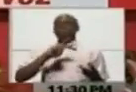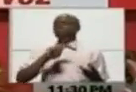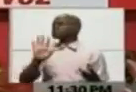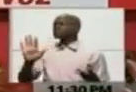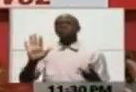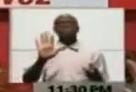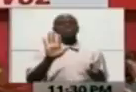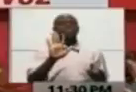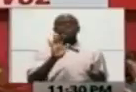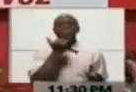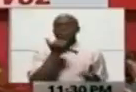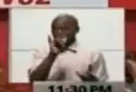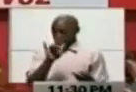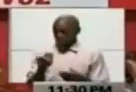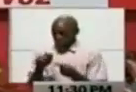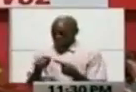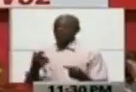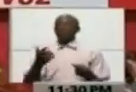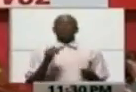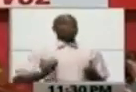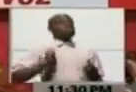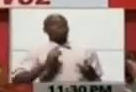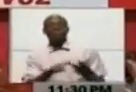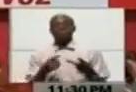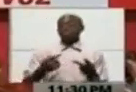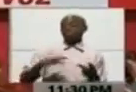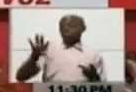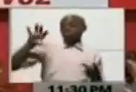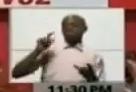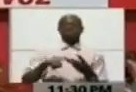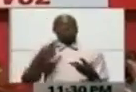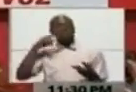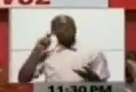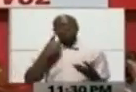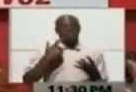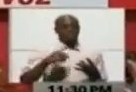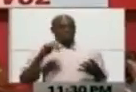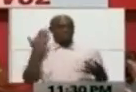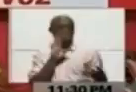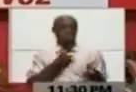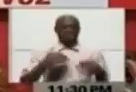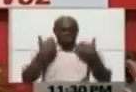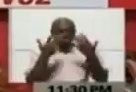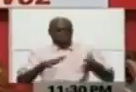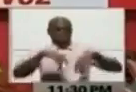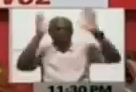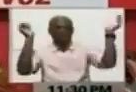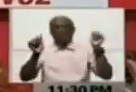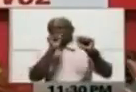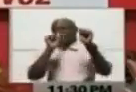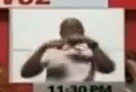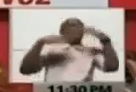Ya va. El oportunista, desleal, llorón, falso, chulo, brincatalanquera, robacuna, barriga verde, sucio, estafador, ebrio, multipolar,